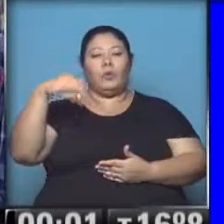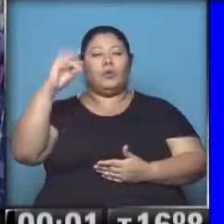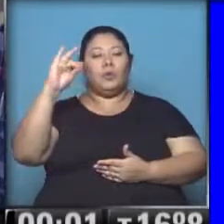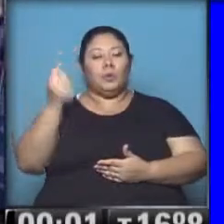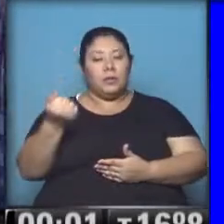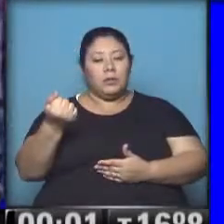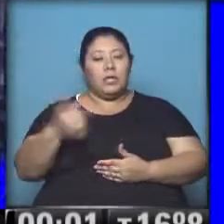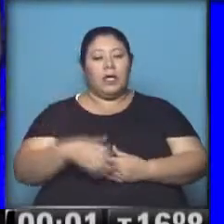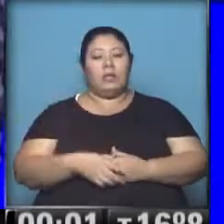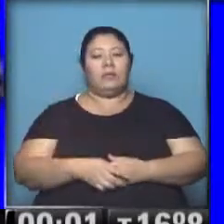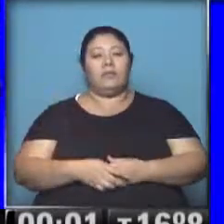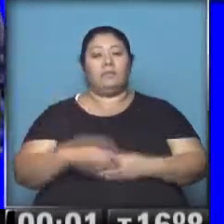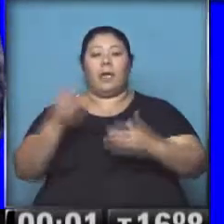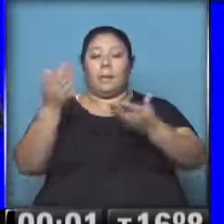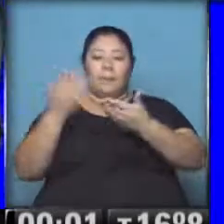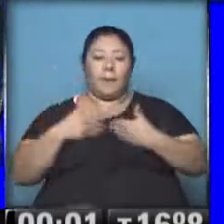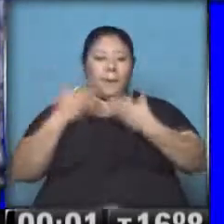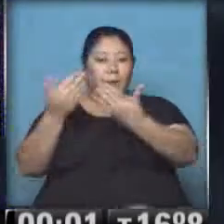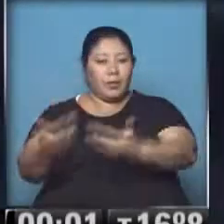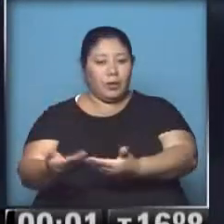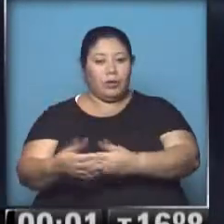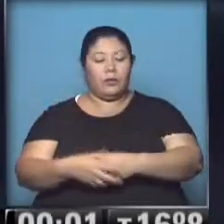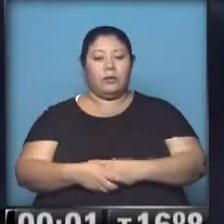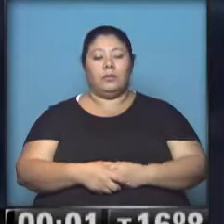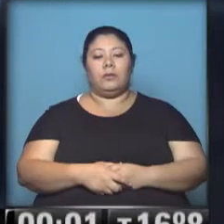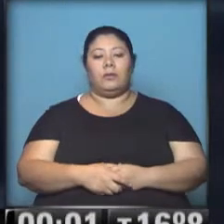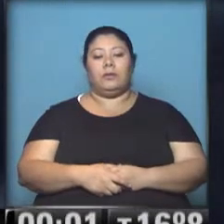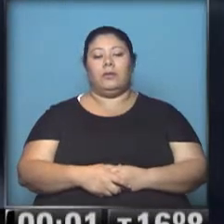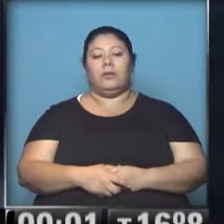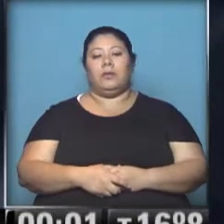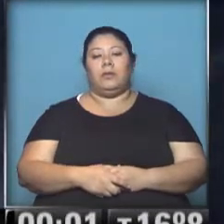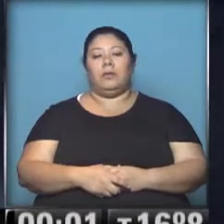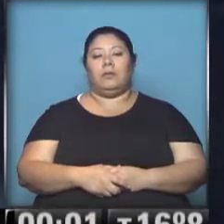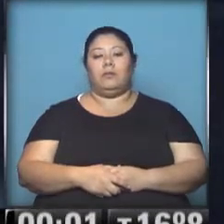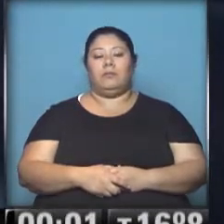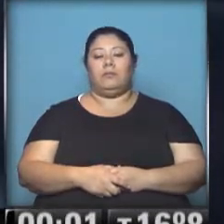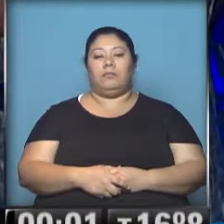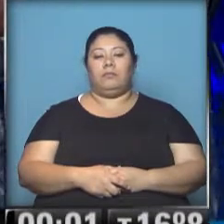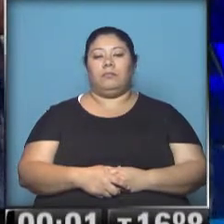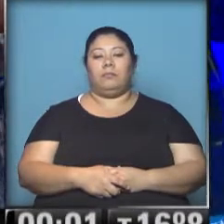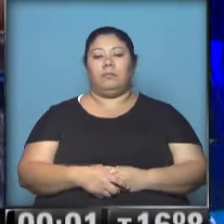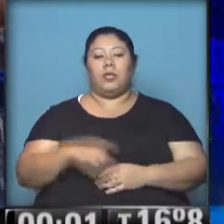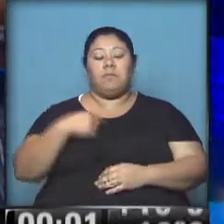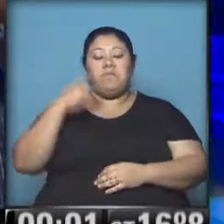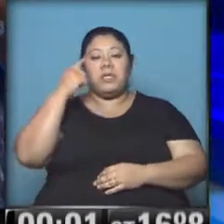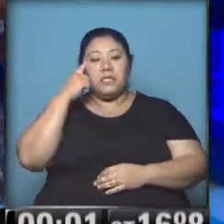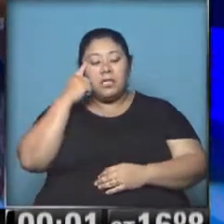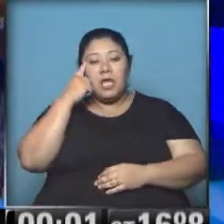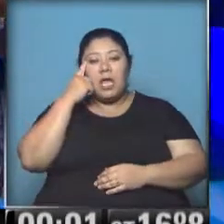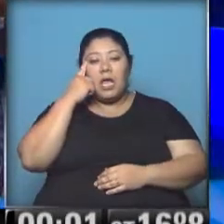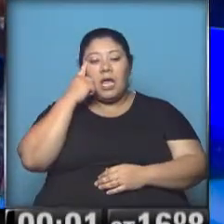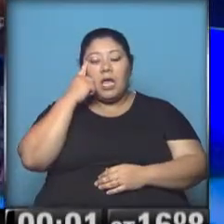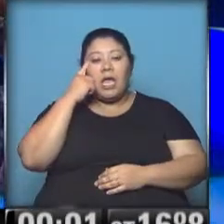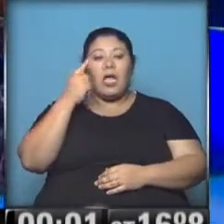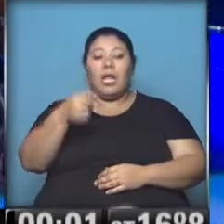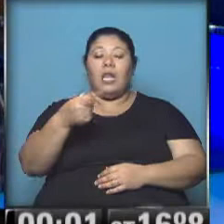Estaba Cargeman, estaba Paenza, la verdad que uno era bastante más humilde. Impresionante. Me quedaba pensando en la nota de recién, ¿no es cierto? Este estudio